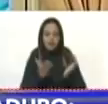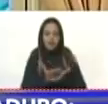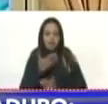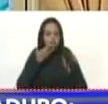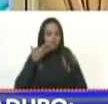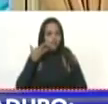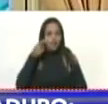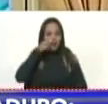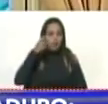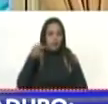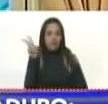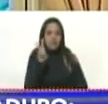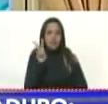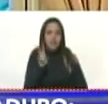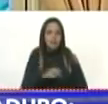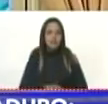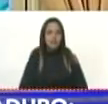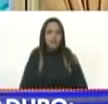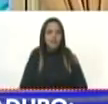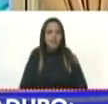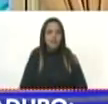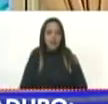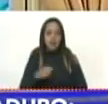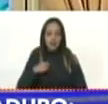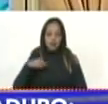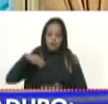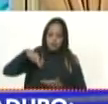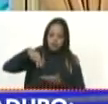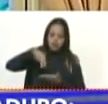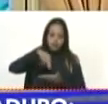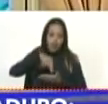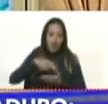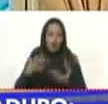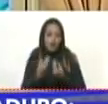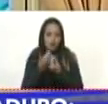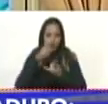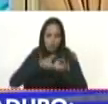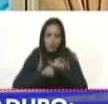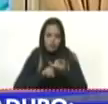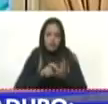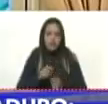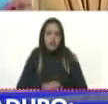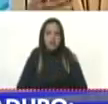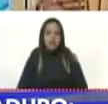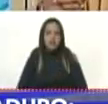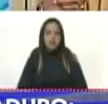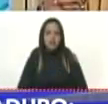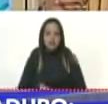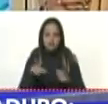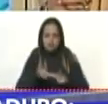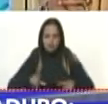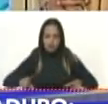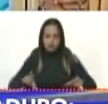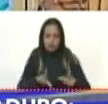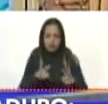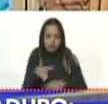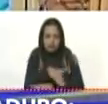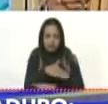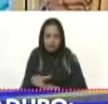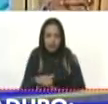Venezuela. Yo iba caminando, me fui caminando con Cilia por un largo bulevar en Bakú,